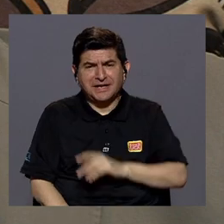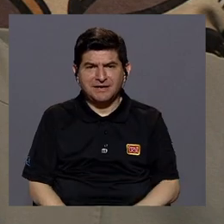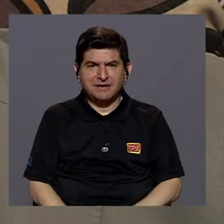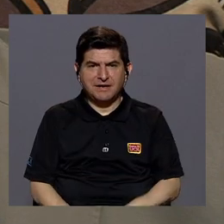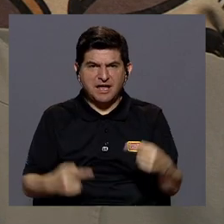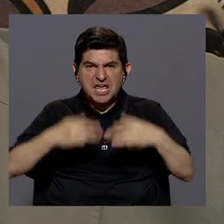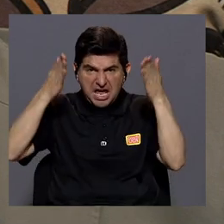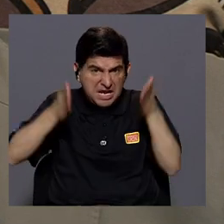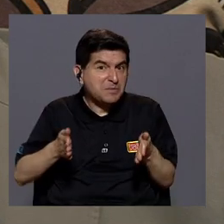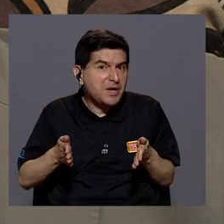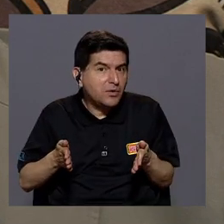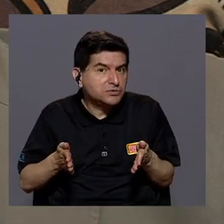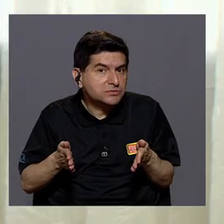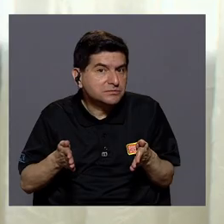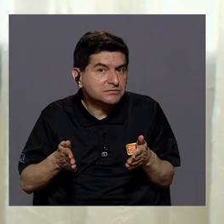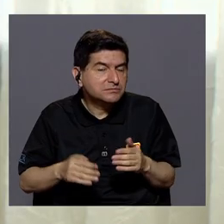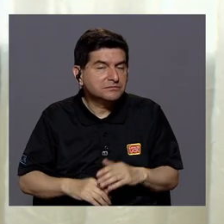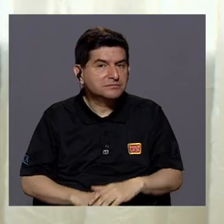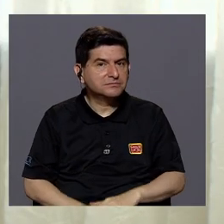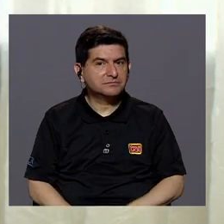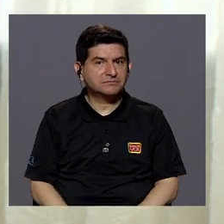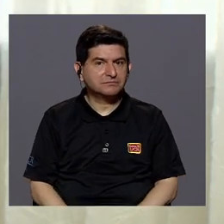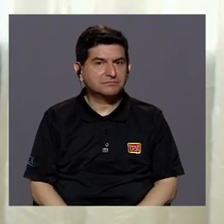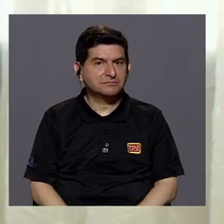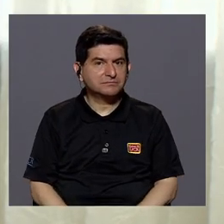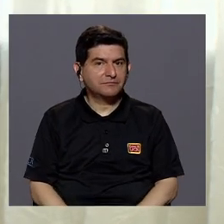enemistades? ¿Ah? ¿Y enemistades?